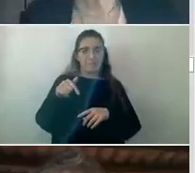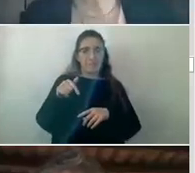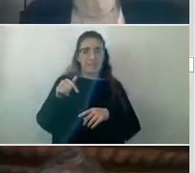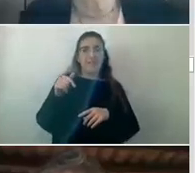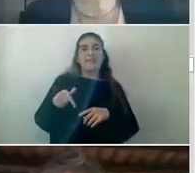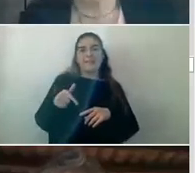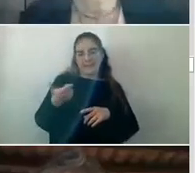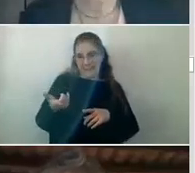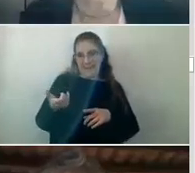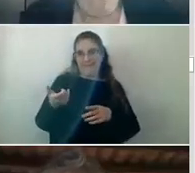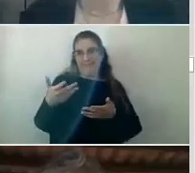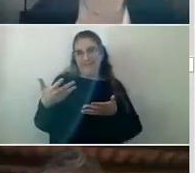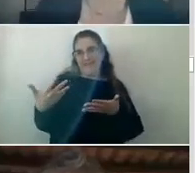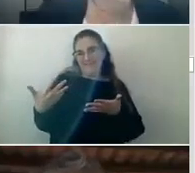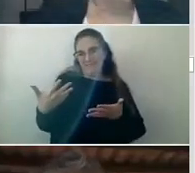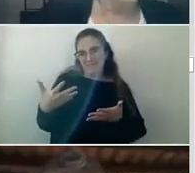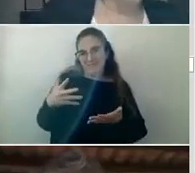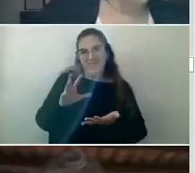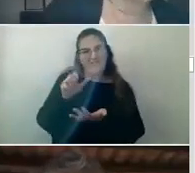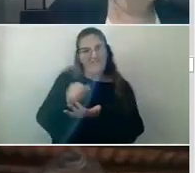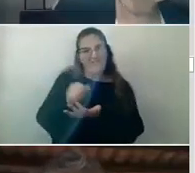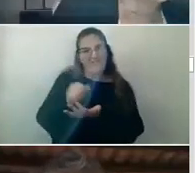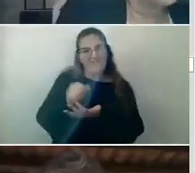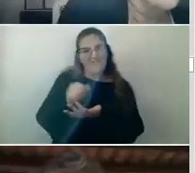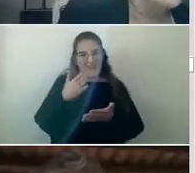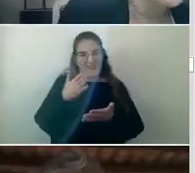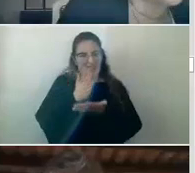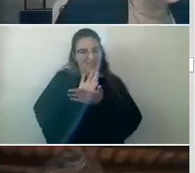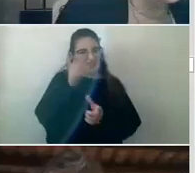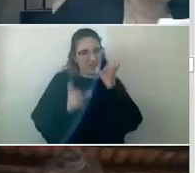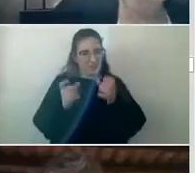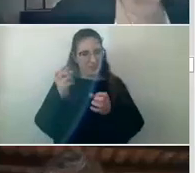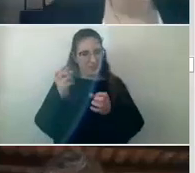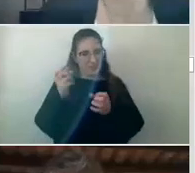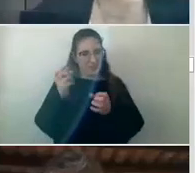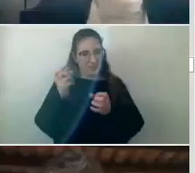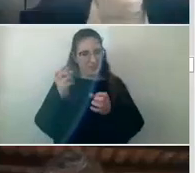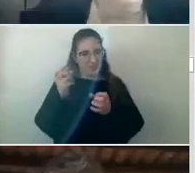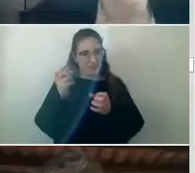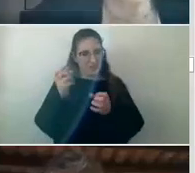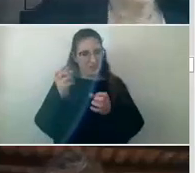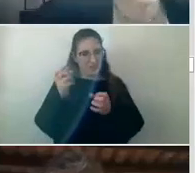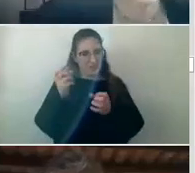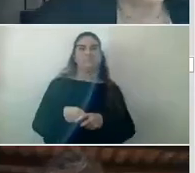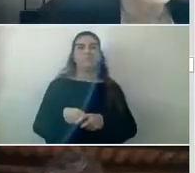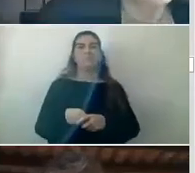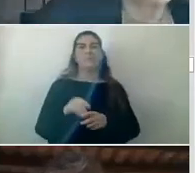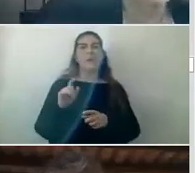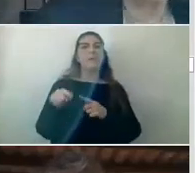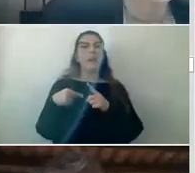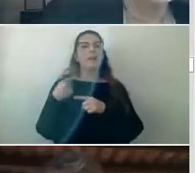sus derechos ¿sí? bueno vamos a ver la próxima